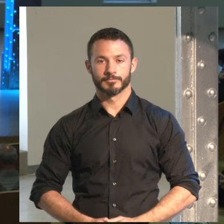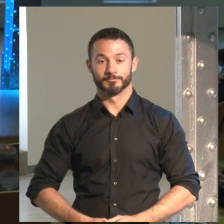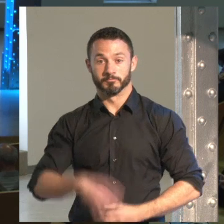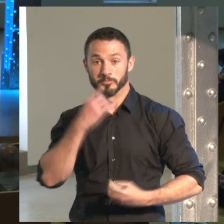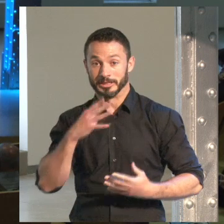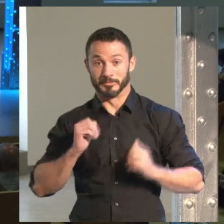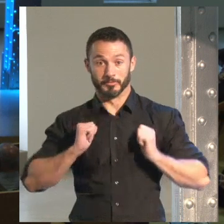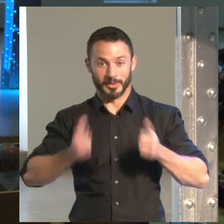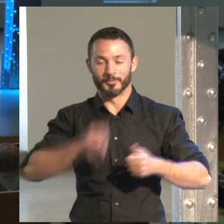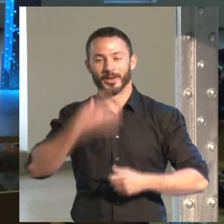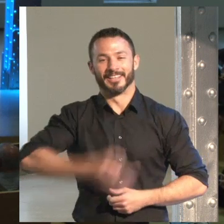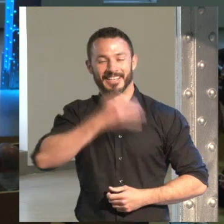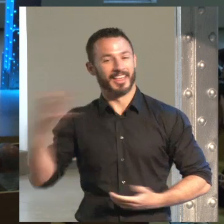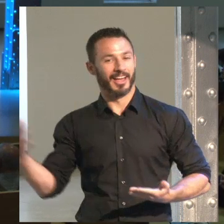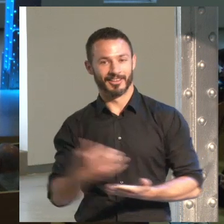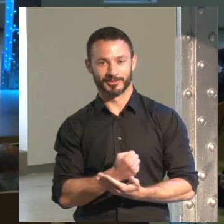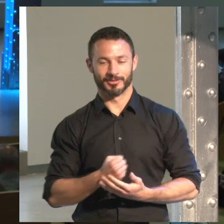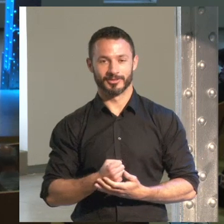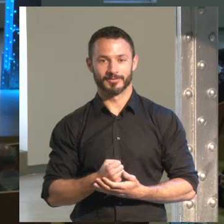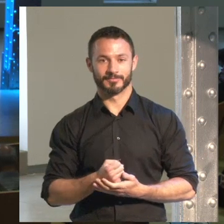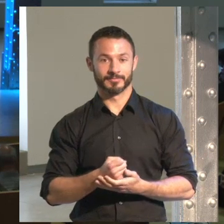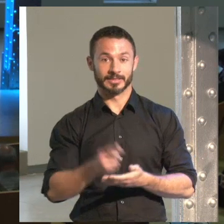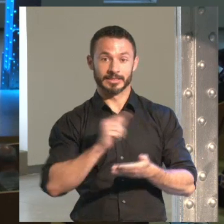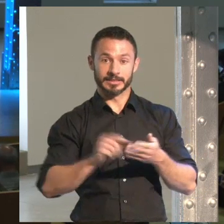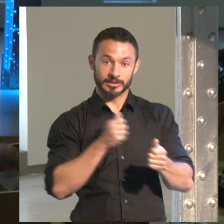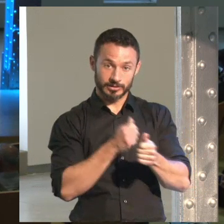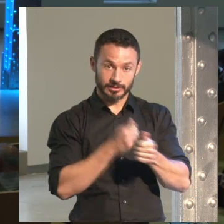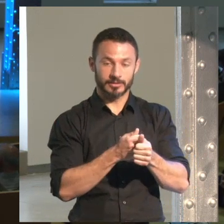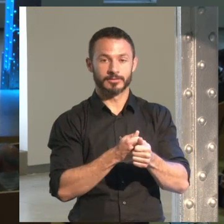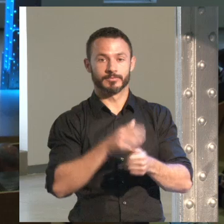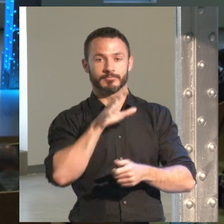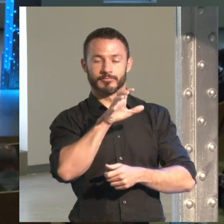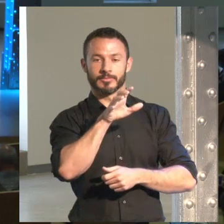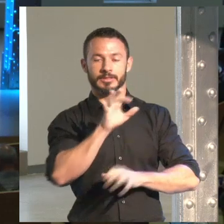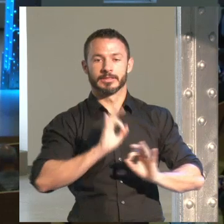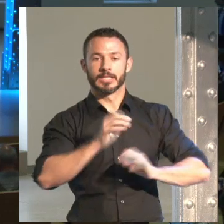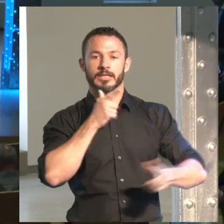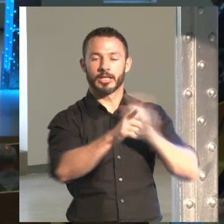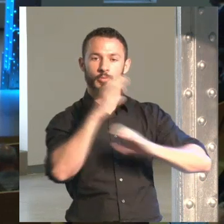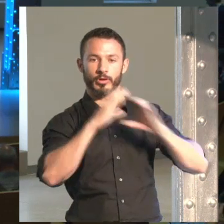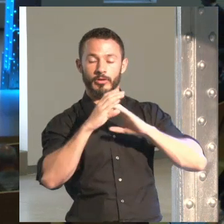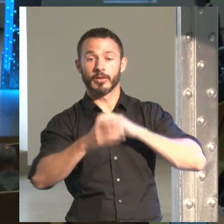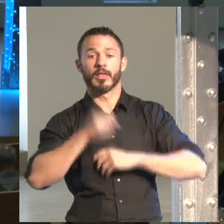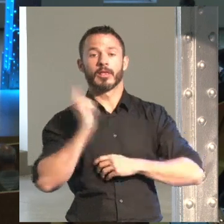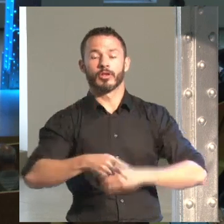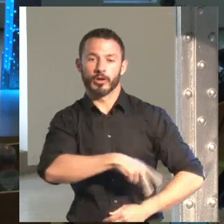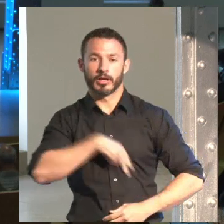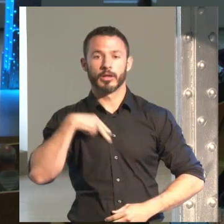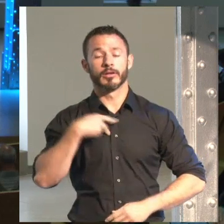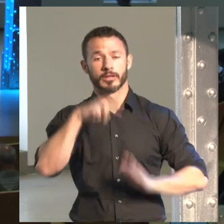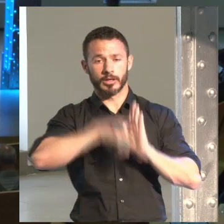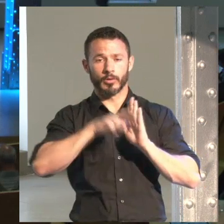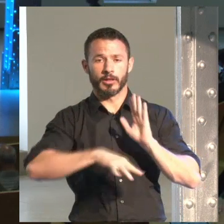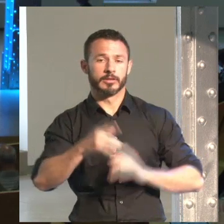Bueno, pues empezamos. Muy buenas tardes a todos. Secretario de Estado de Telecomunicaciones, Director General de Asuntos Públicos y Regulación